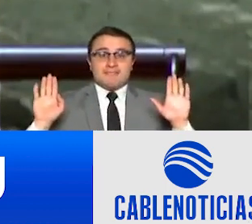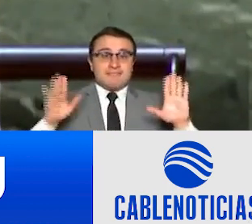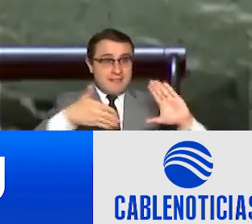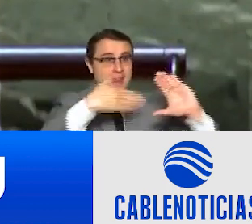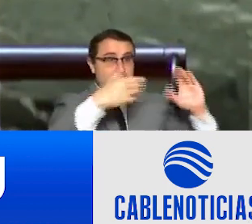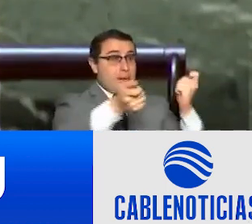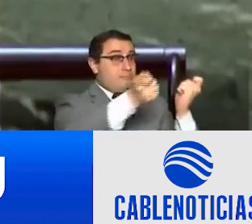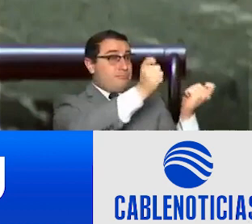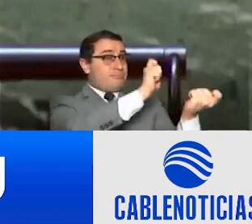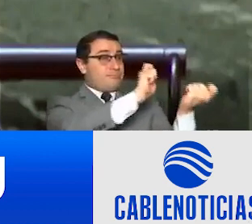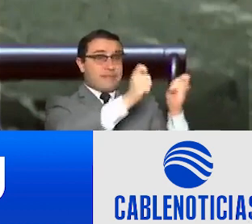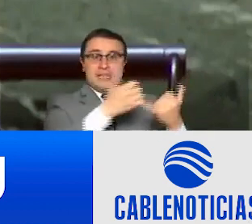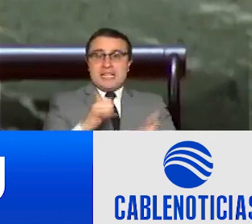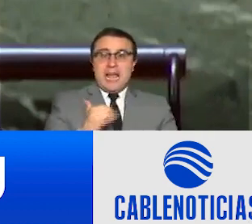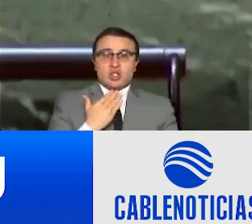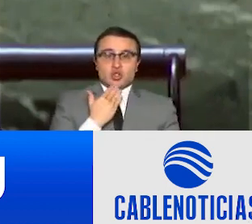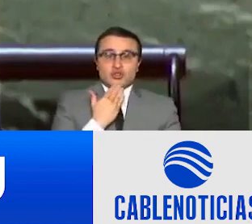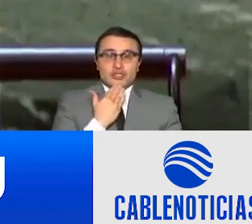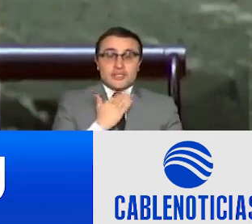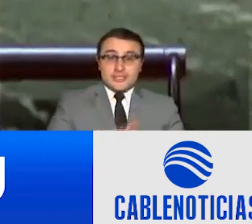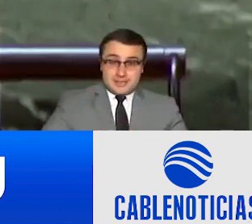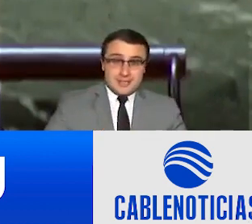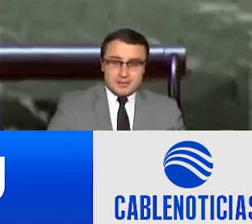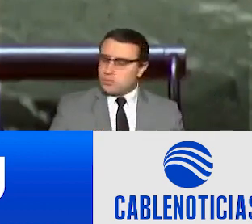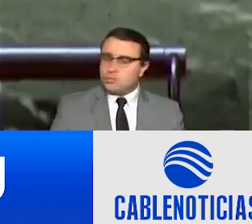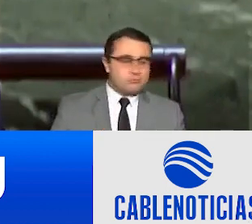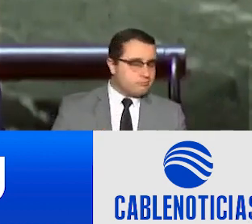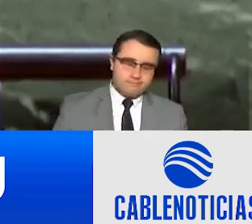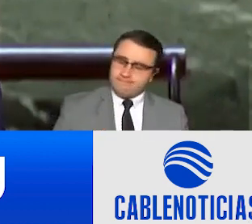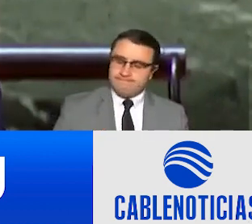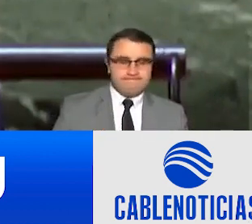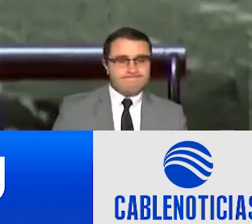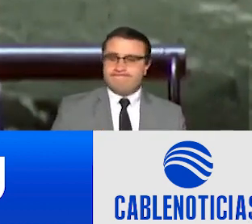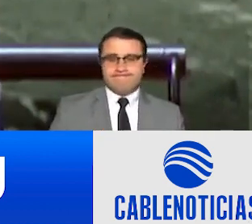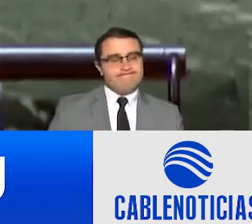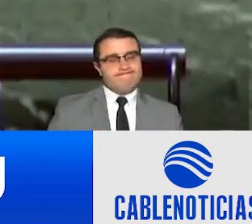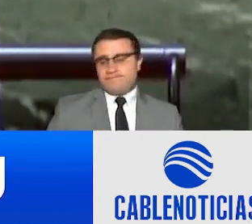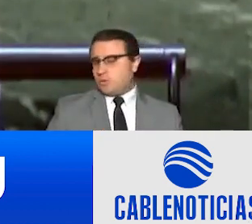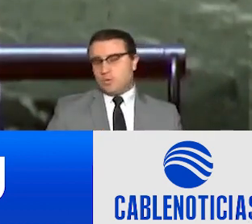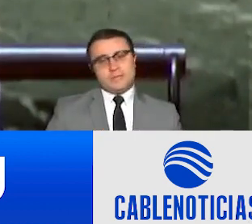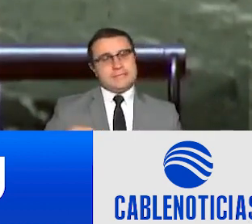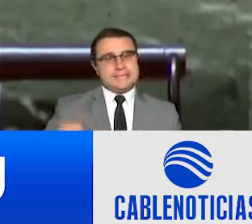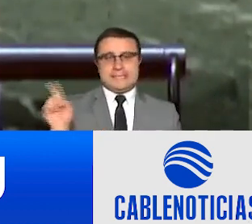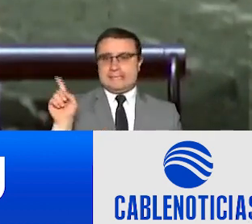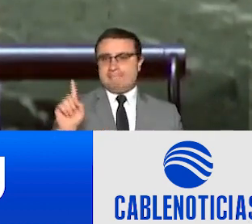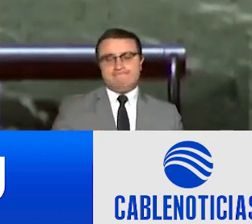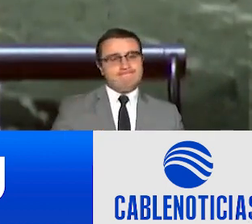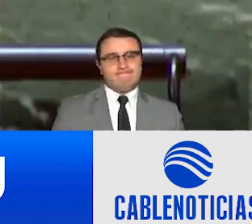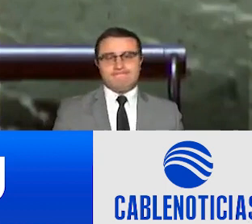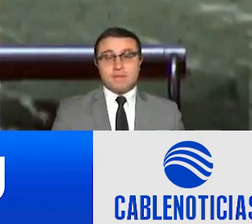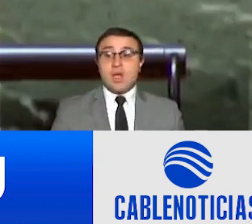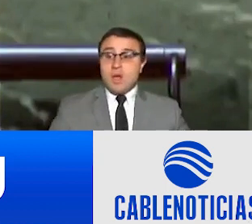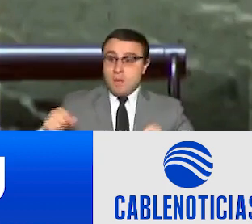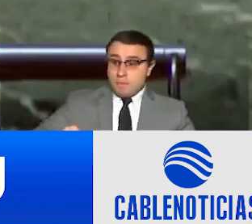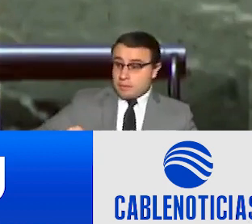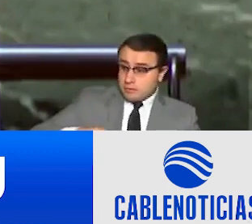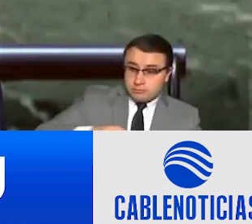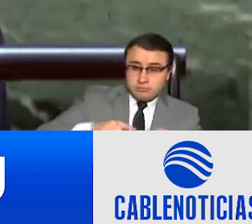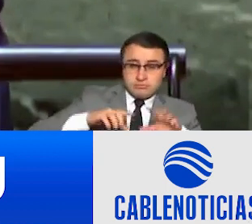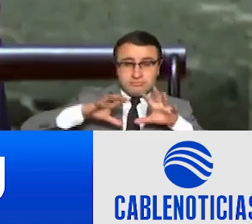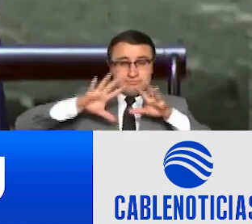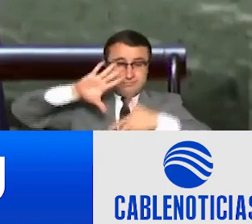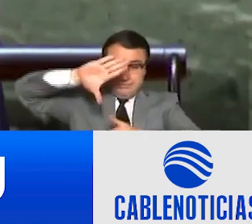la crisis climática. Eso no es cierto. Podríamos sembrar hasta el último metro cuadrado de todo